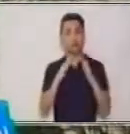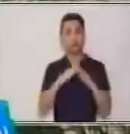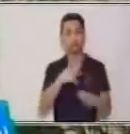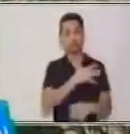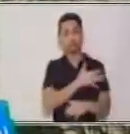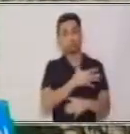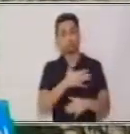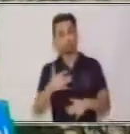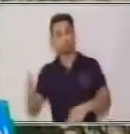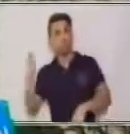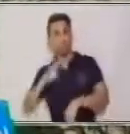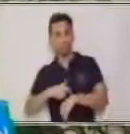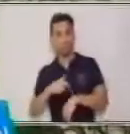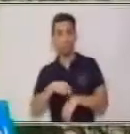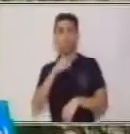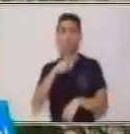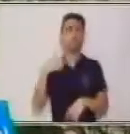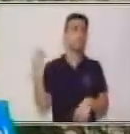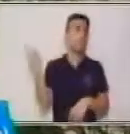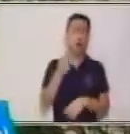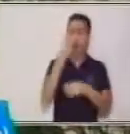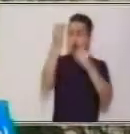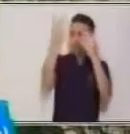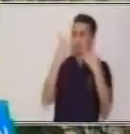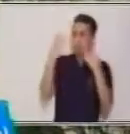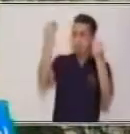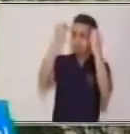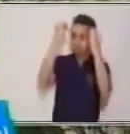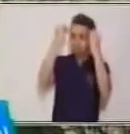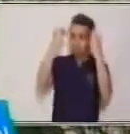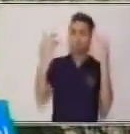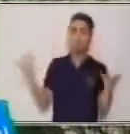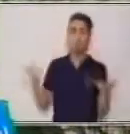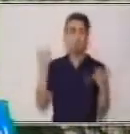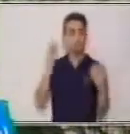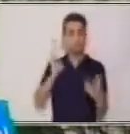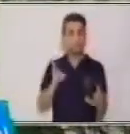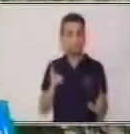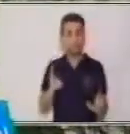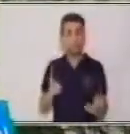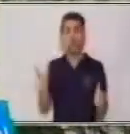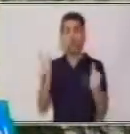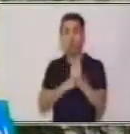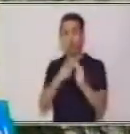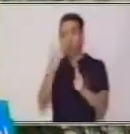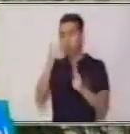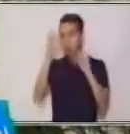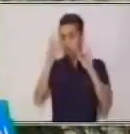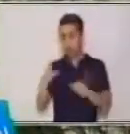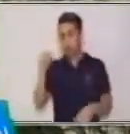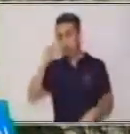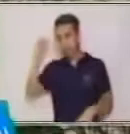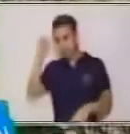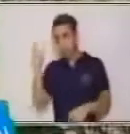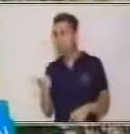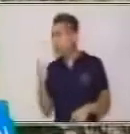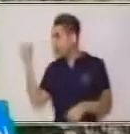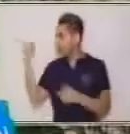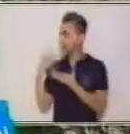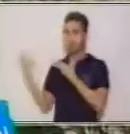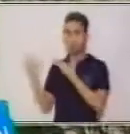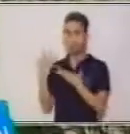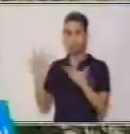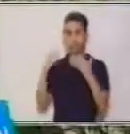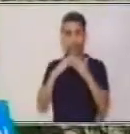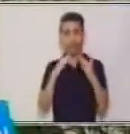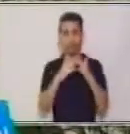tiempo. Comparte toda la información que aprendes, todo el conocimiento que recibes con un adulto o alguien que se encuentre en casa. Recuerda